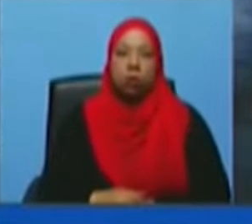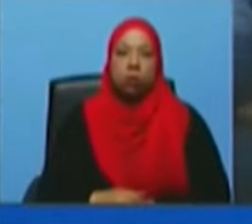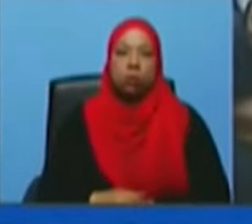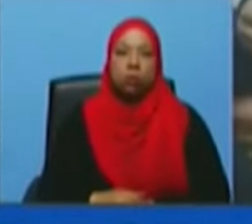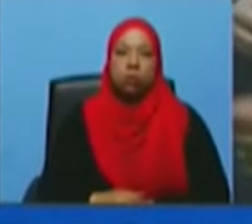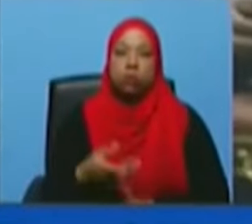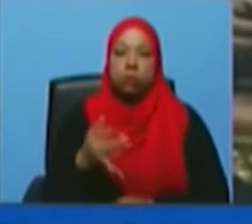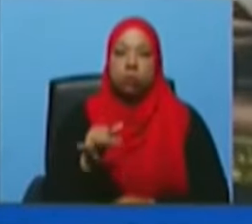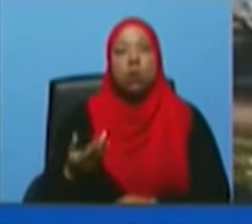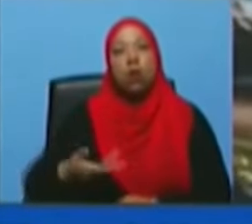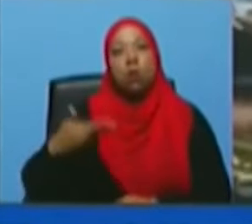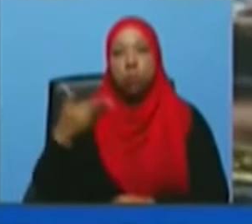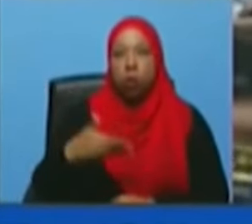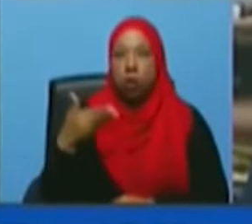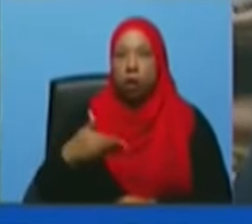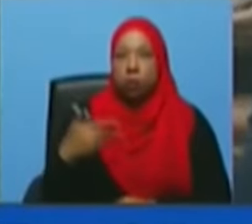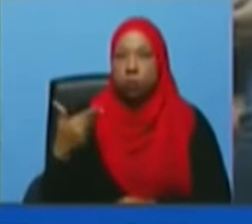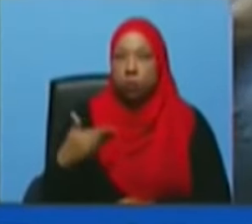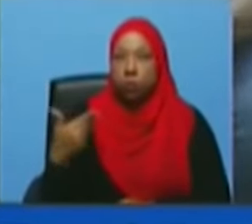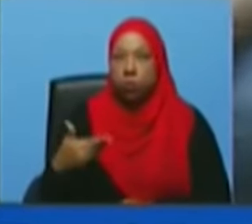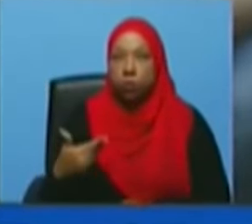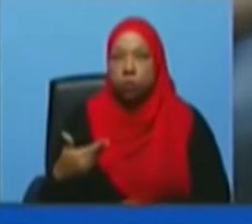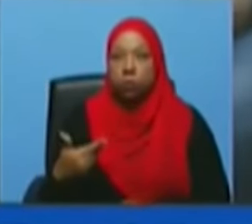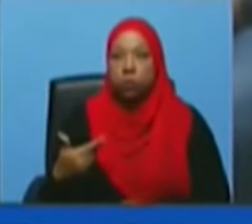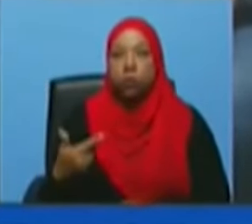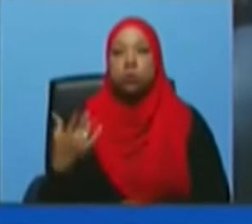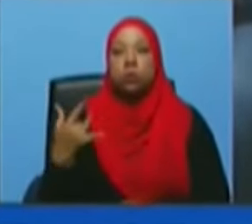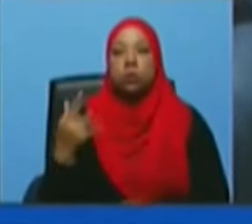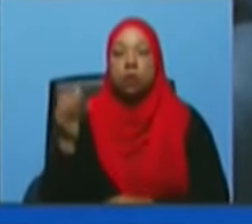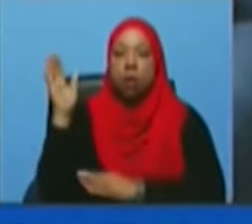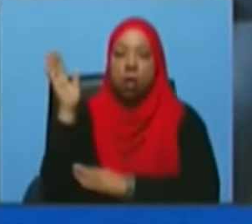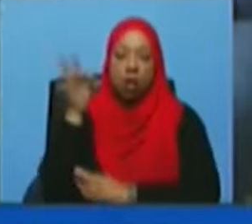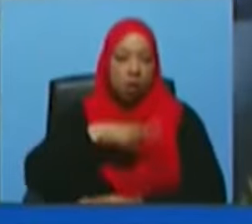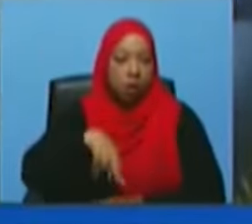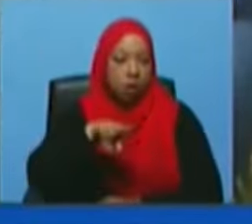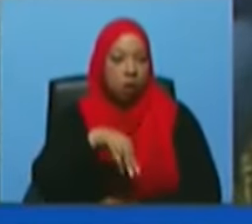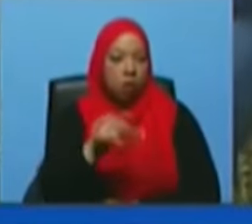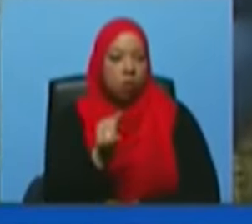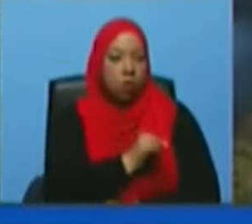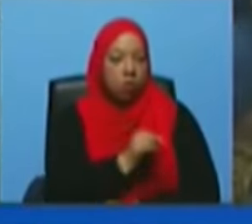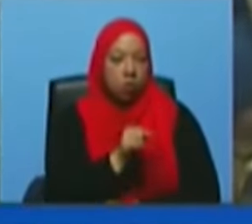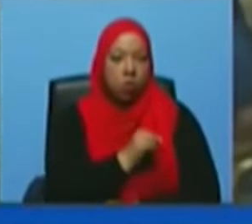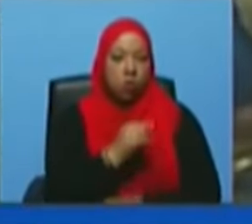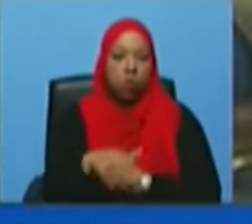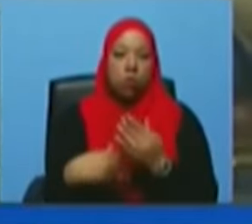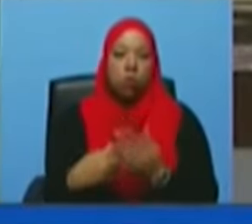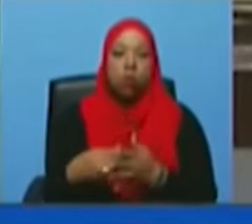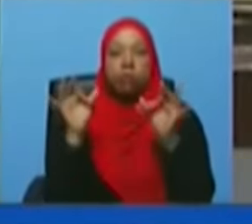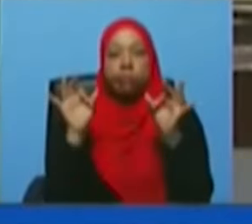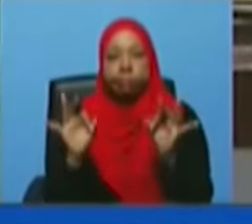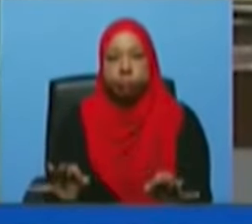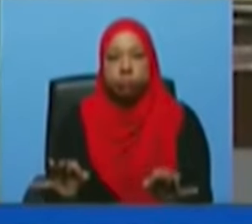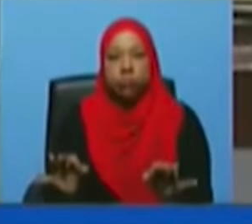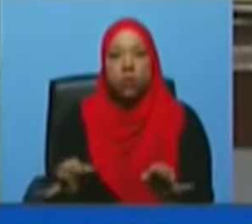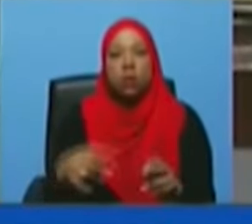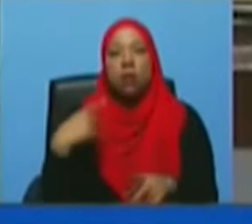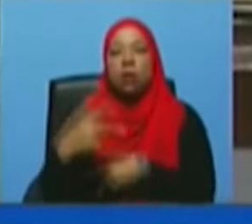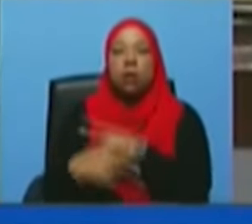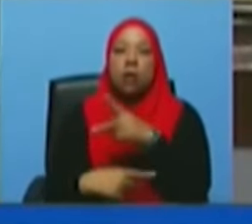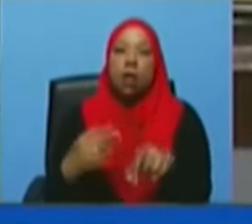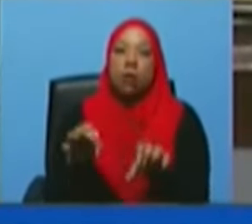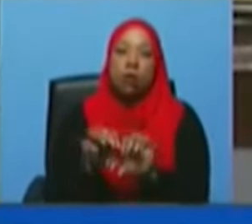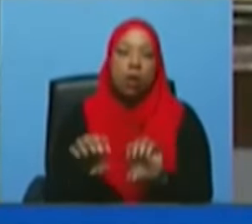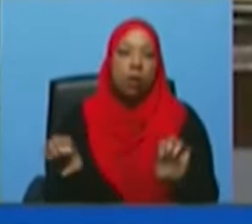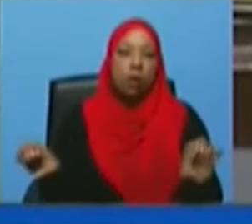por eso es tan importante que las iglesias cristianas sigan fortaleciendo los procesos